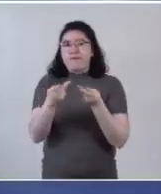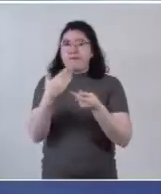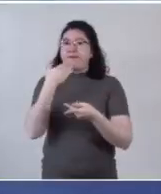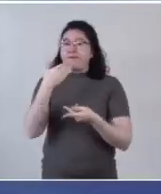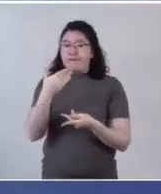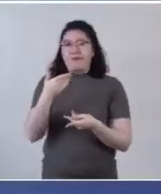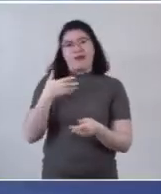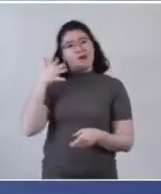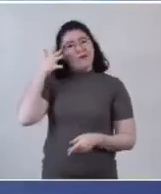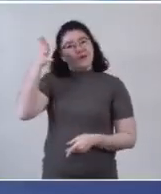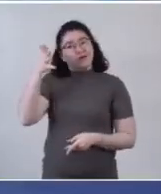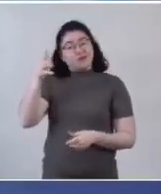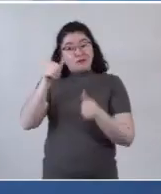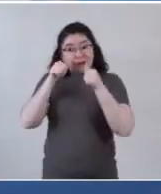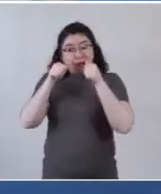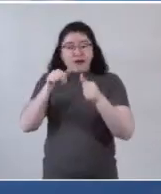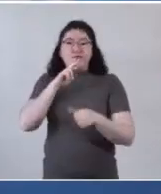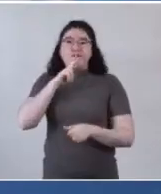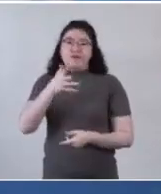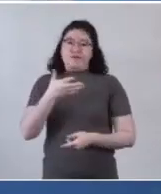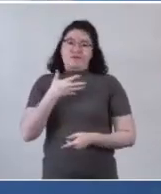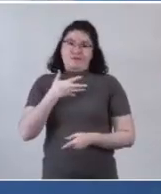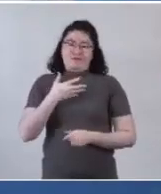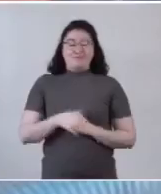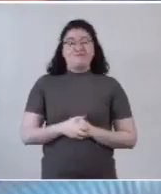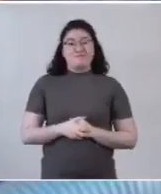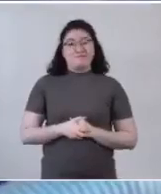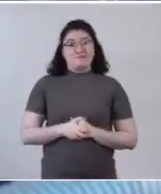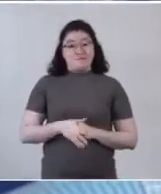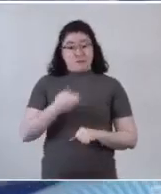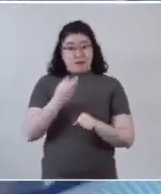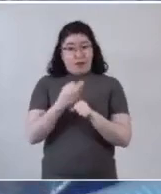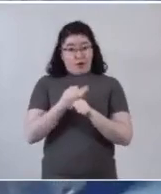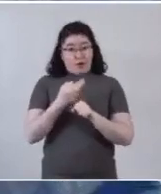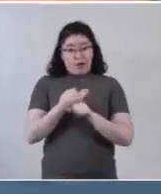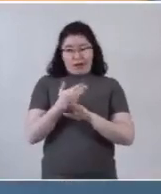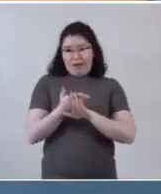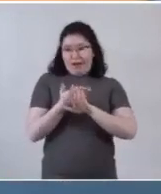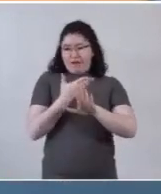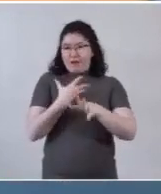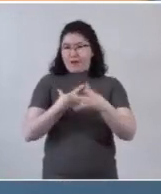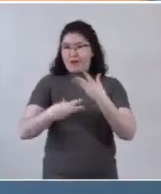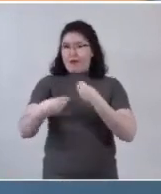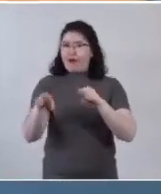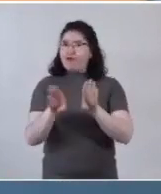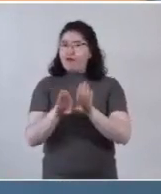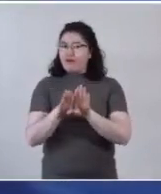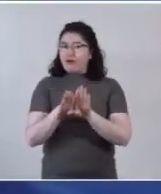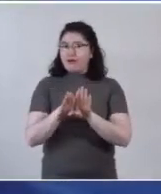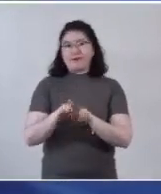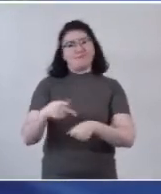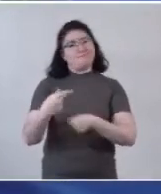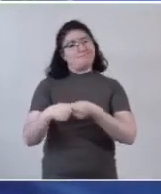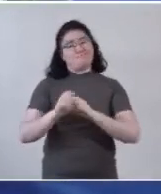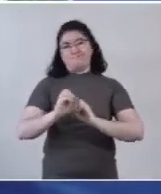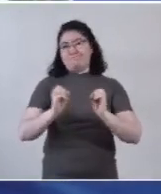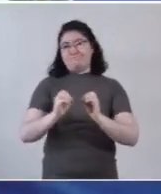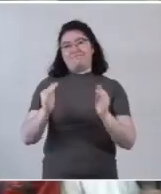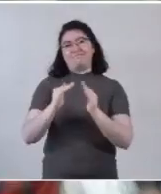lo requieren en este momento. Recuerda que la mejor forma de evitar el contagio es no arriesgarse. Quédate en